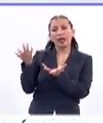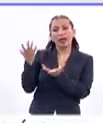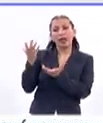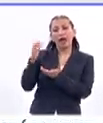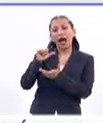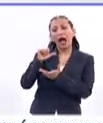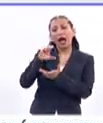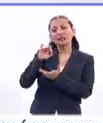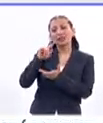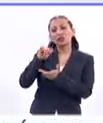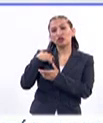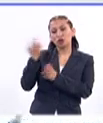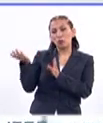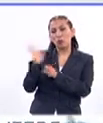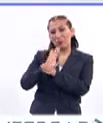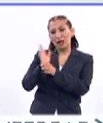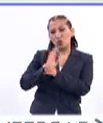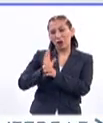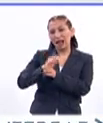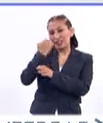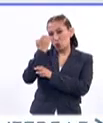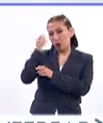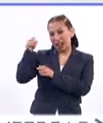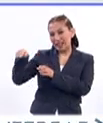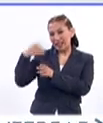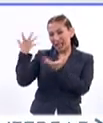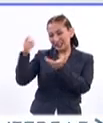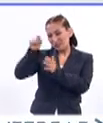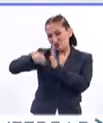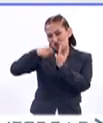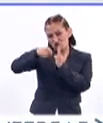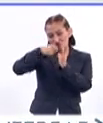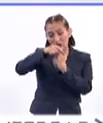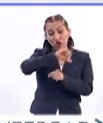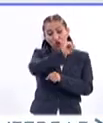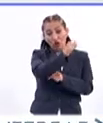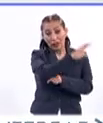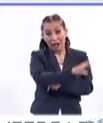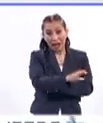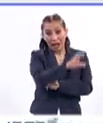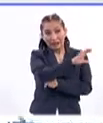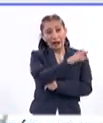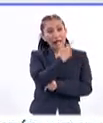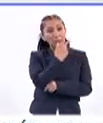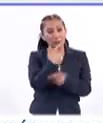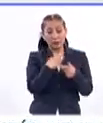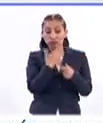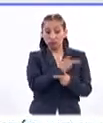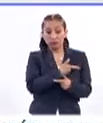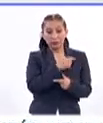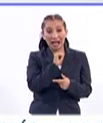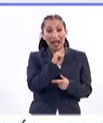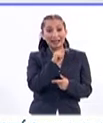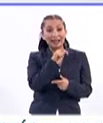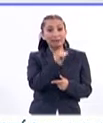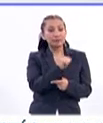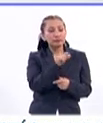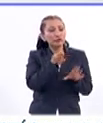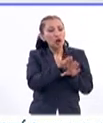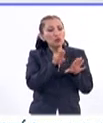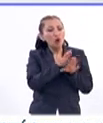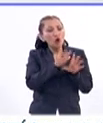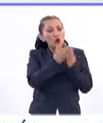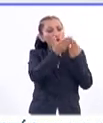que es cortometraje de escuelas de cine. Y hay una sección que está causando mucho furor entre el público, que es Atlas, que es